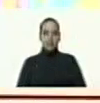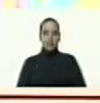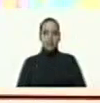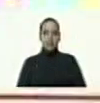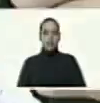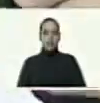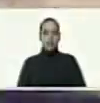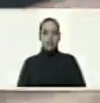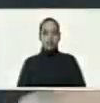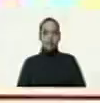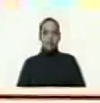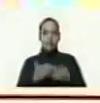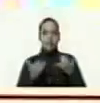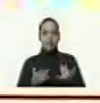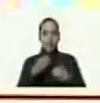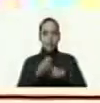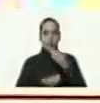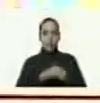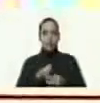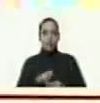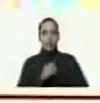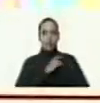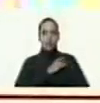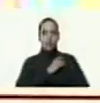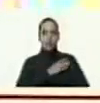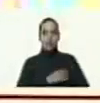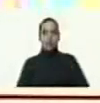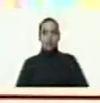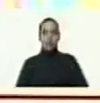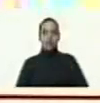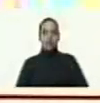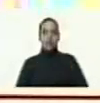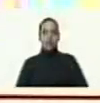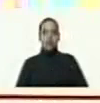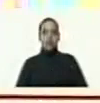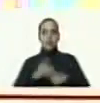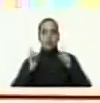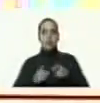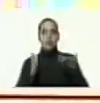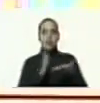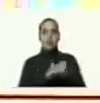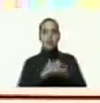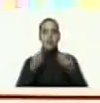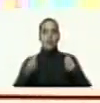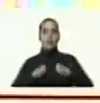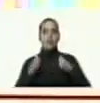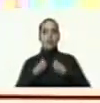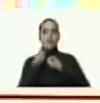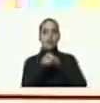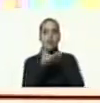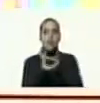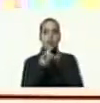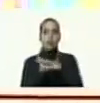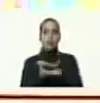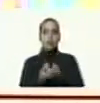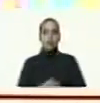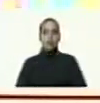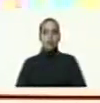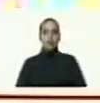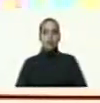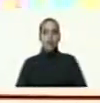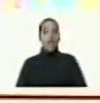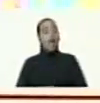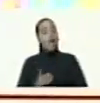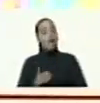a propósito de Chile. Por aquí también tenemos un libro, Vivir para Contarla. Vivir para